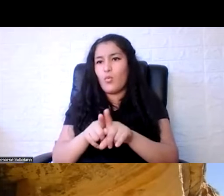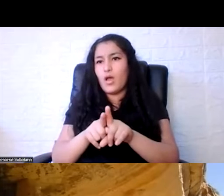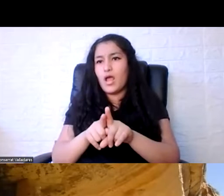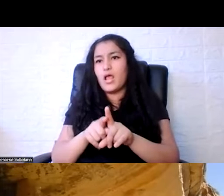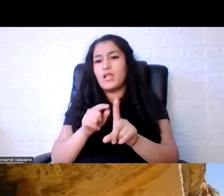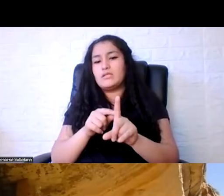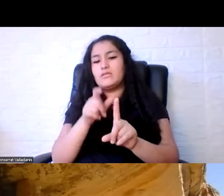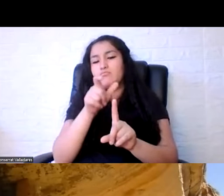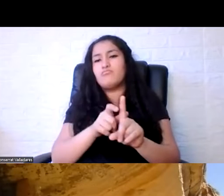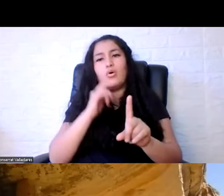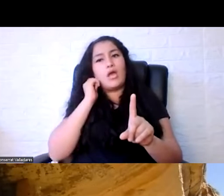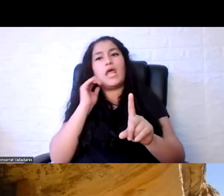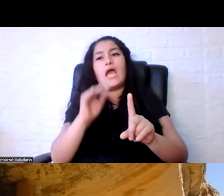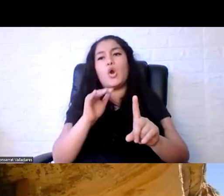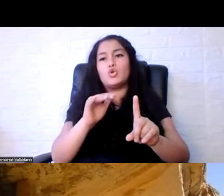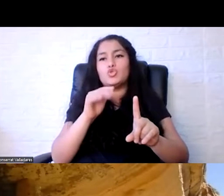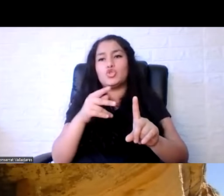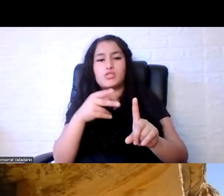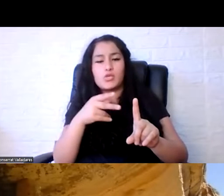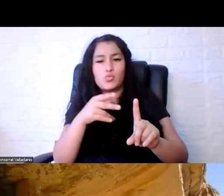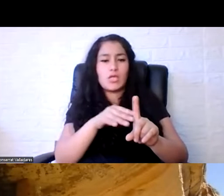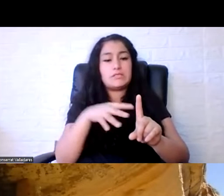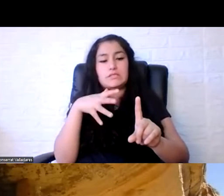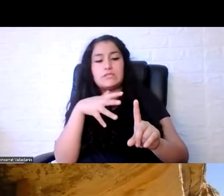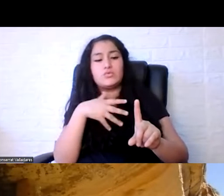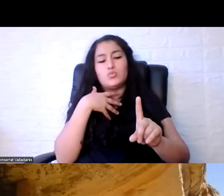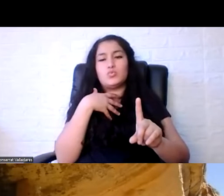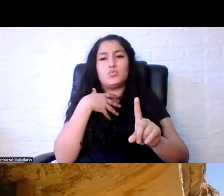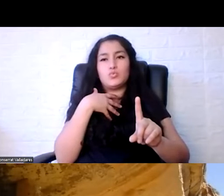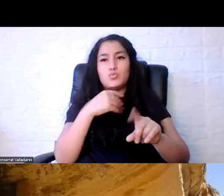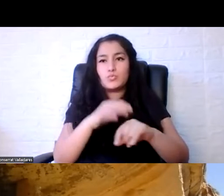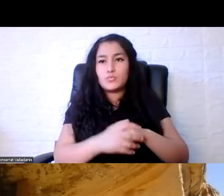de acoso sexual, que es bien